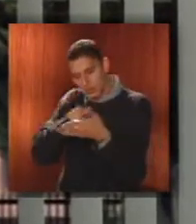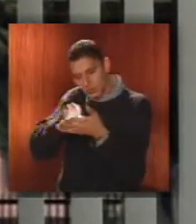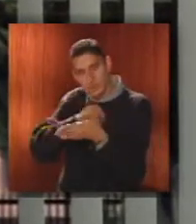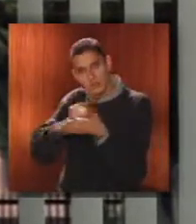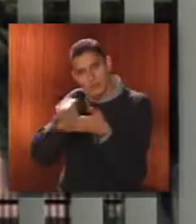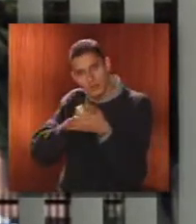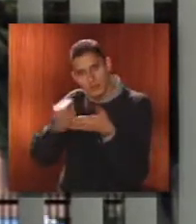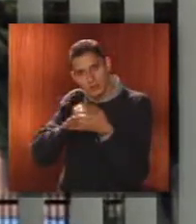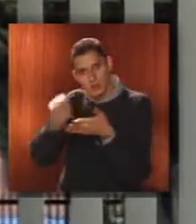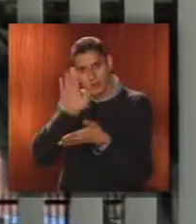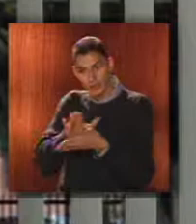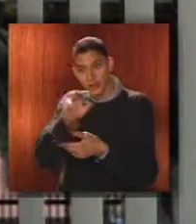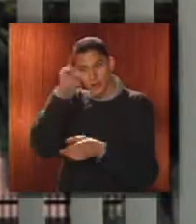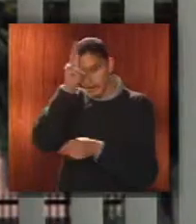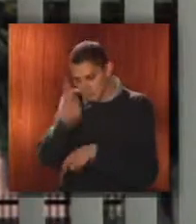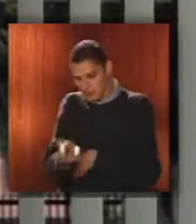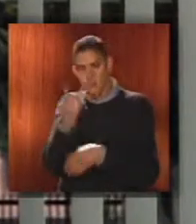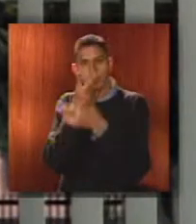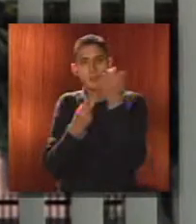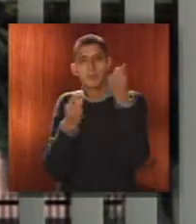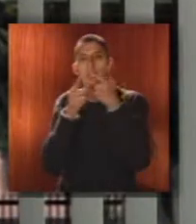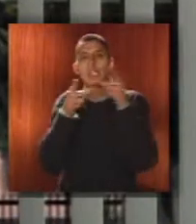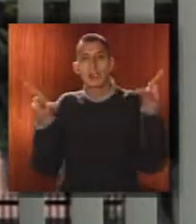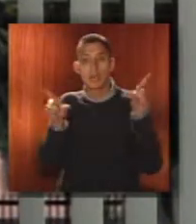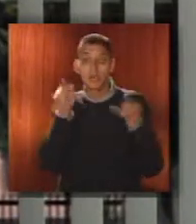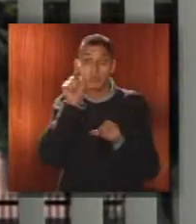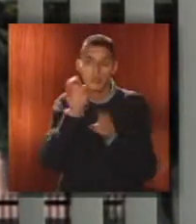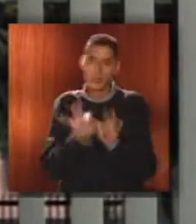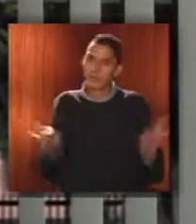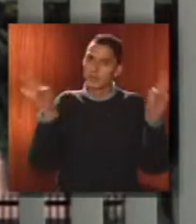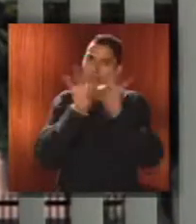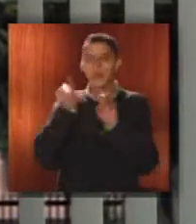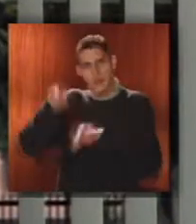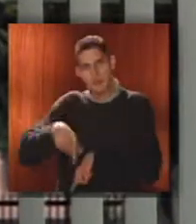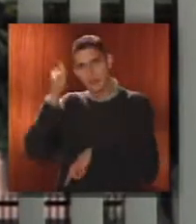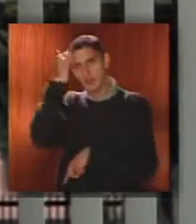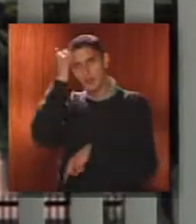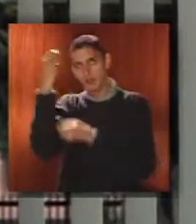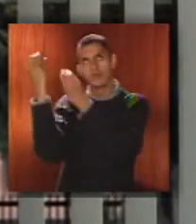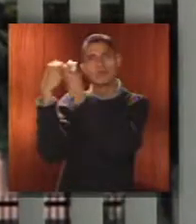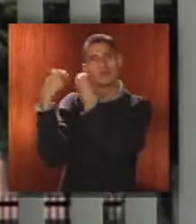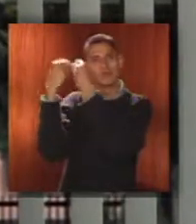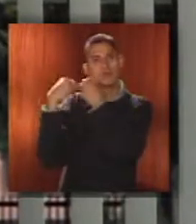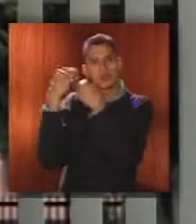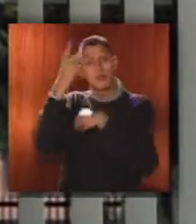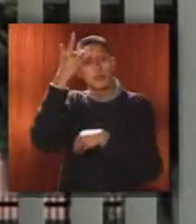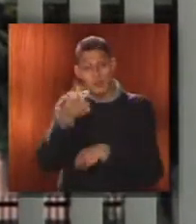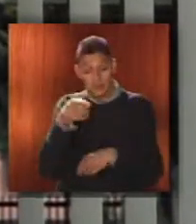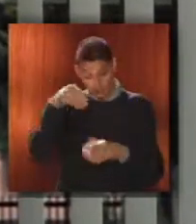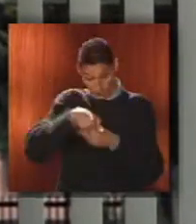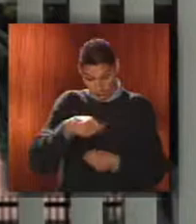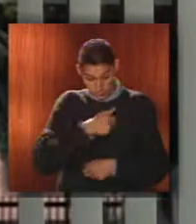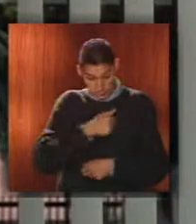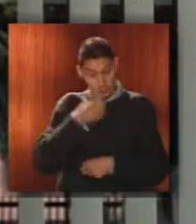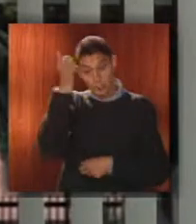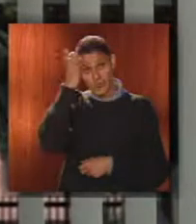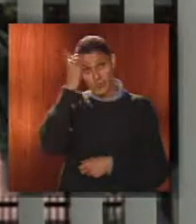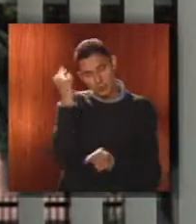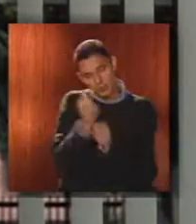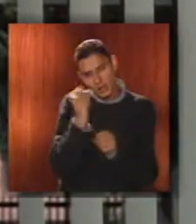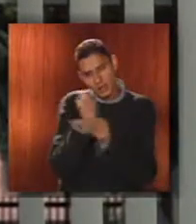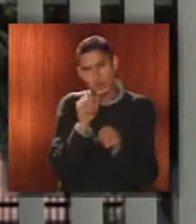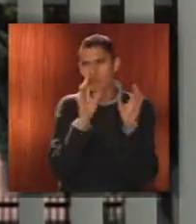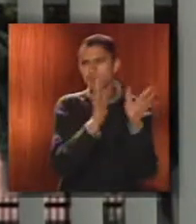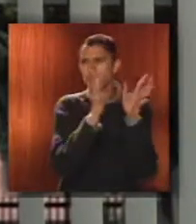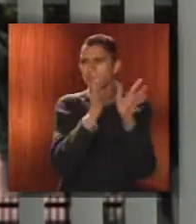castellano lecto-escrito, desde toda la perspectiva bilingüe, es también muy importante, ya